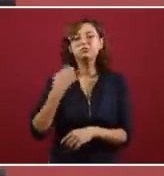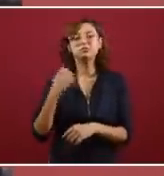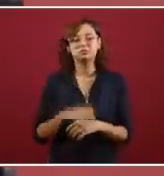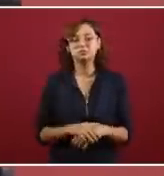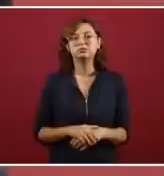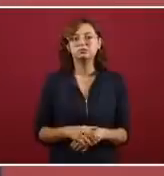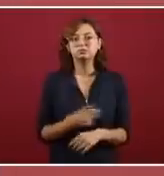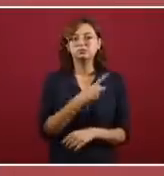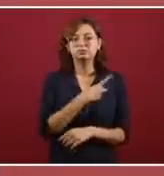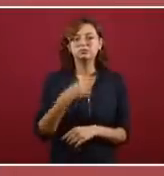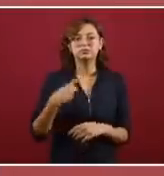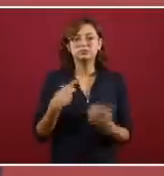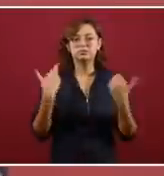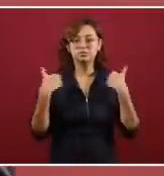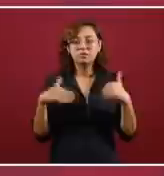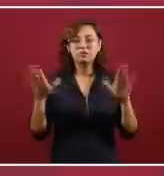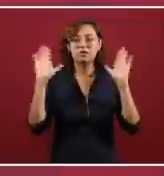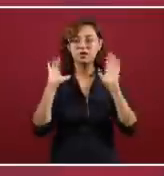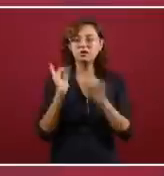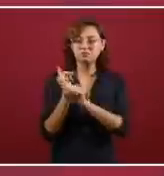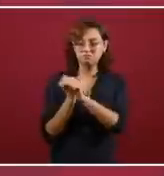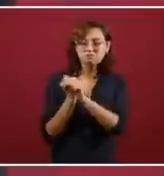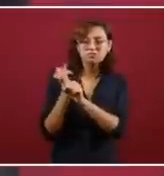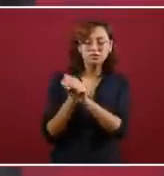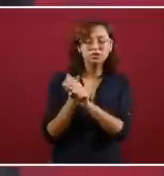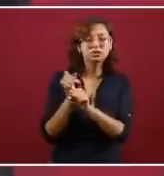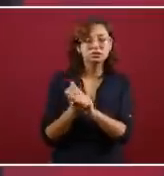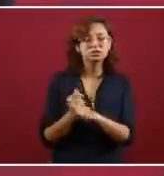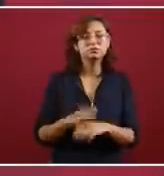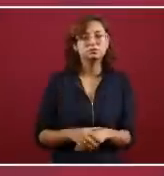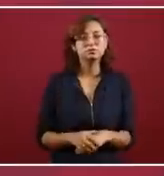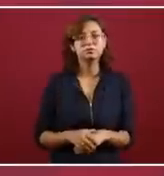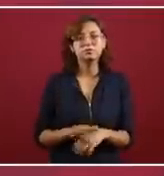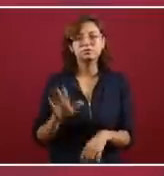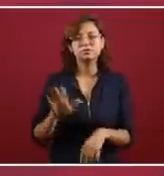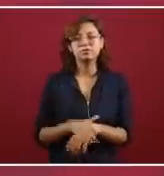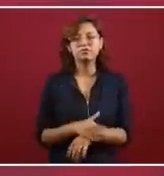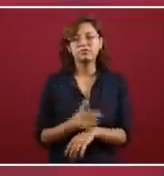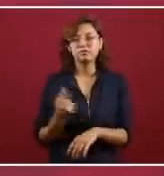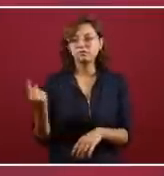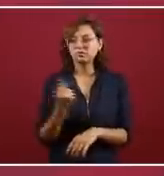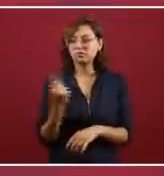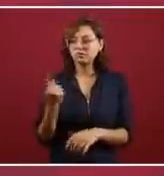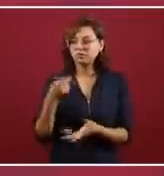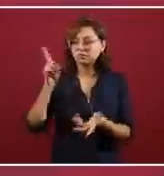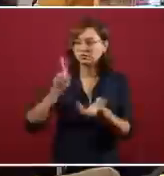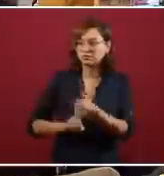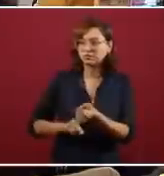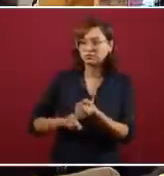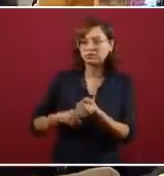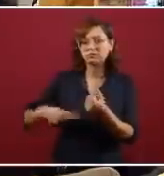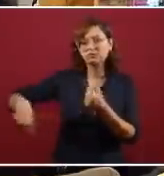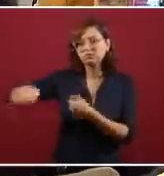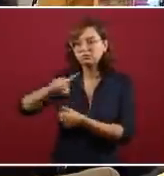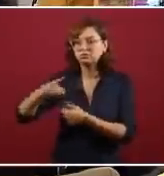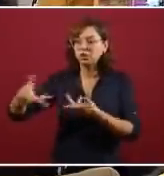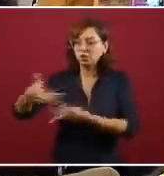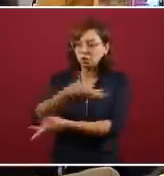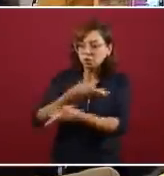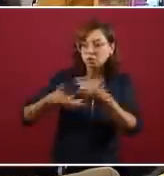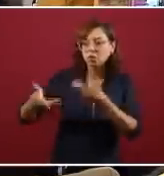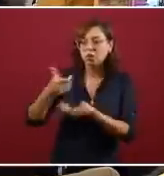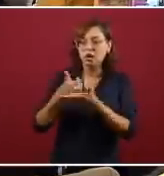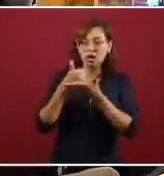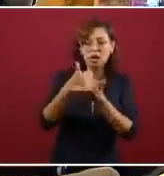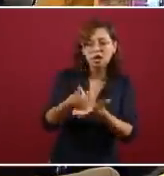debería de ser objeto de estudio por lo que implica la ayuda mutua, el